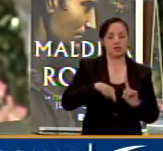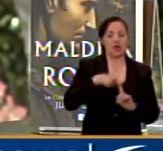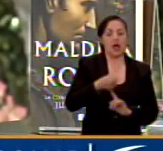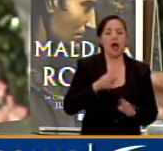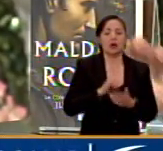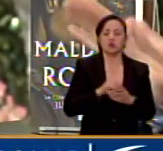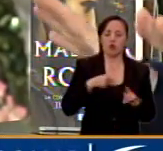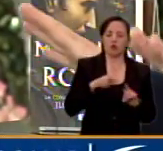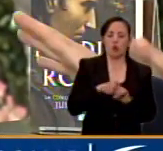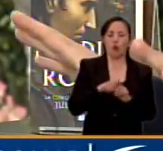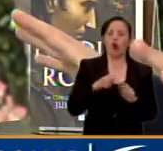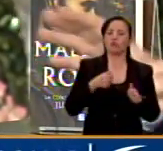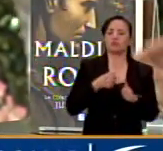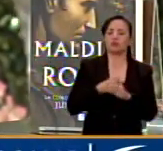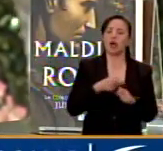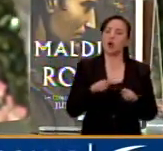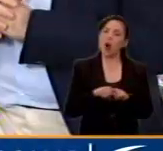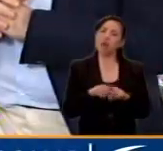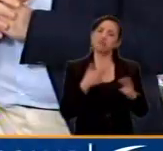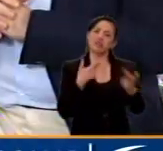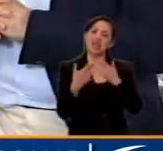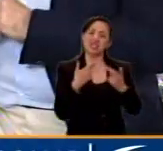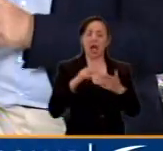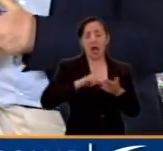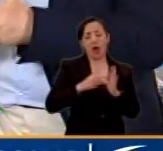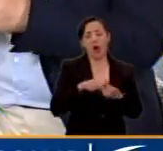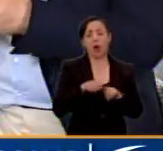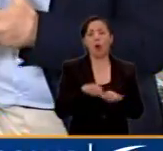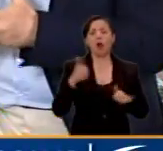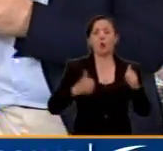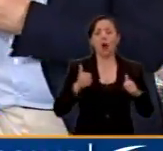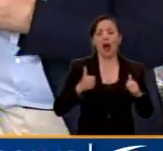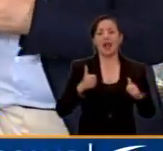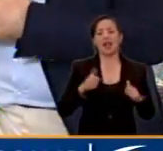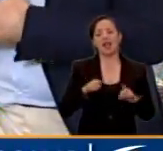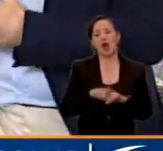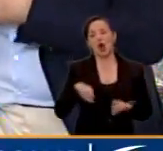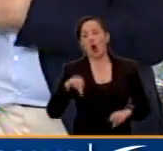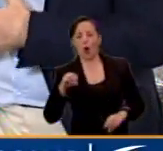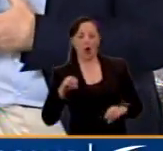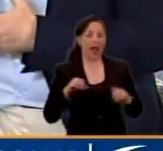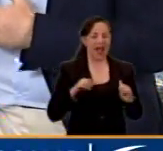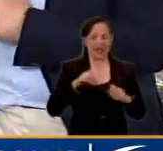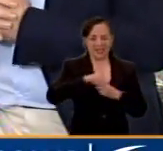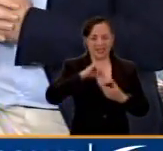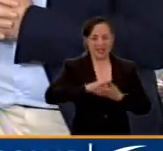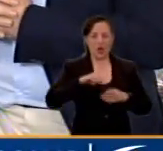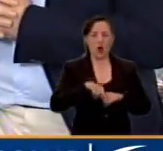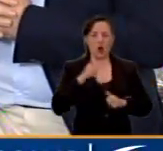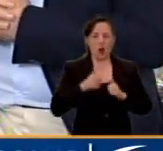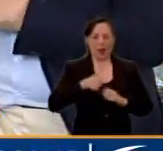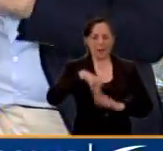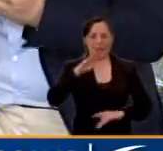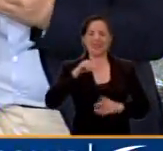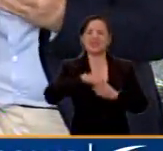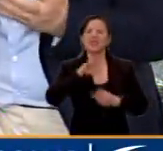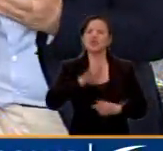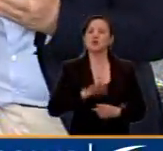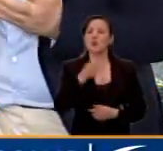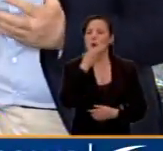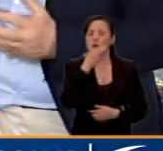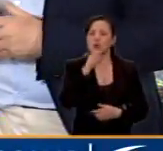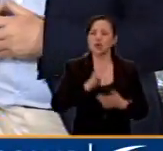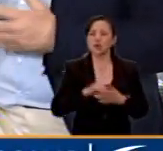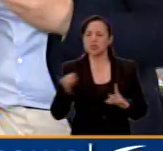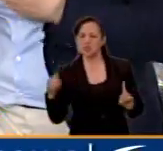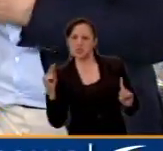relación, no estaba mal vista, pero con pasividad sí, porque se vivía como sumisión. Hubo enemigos